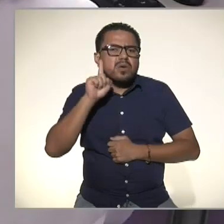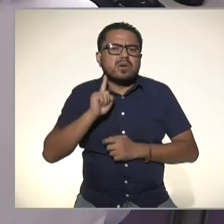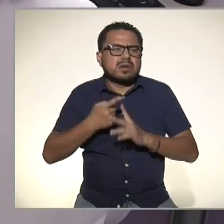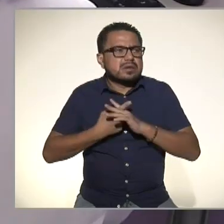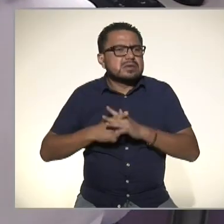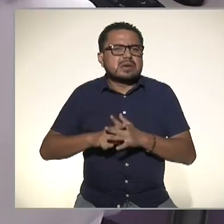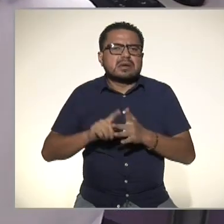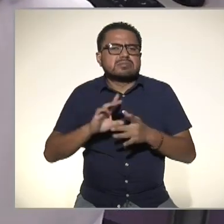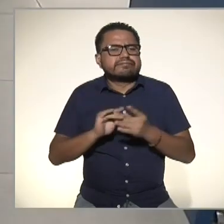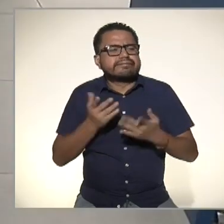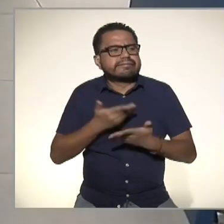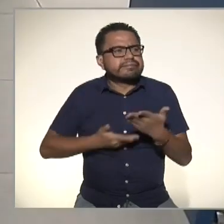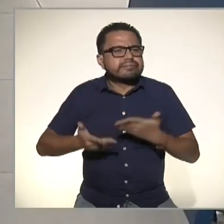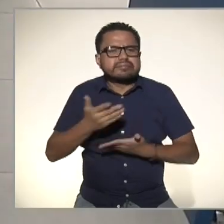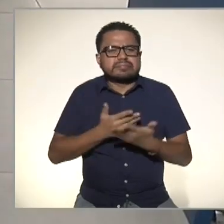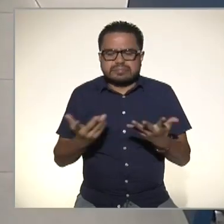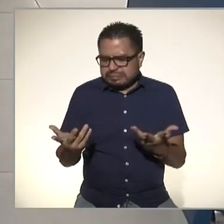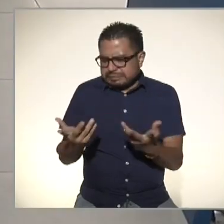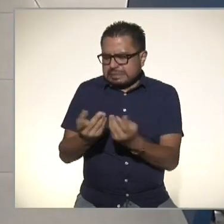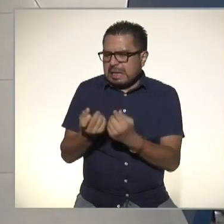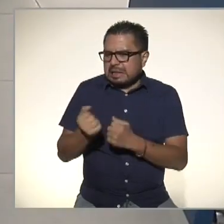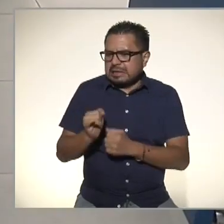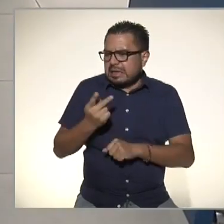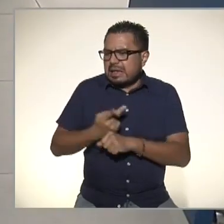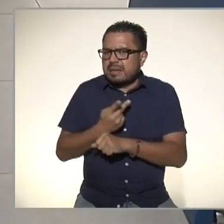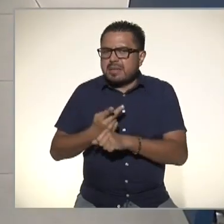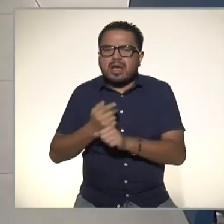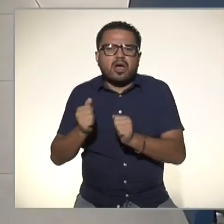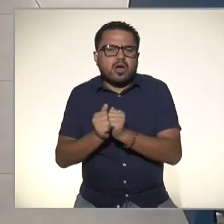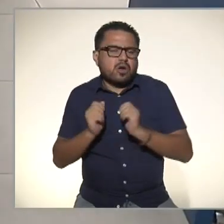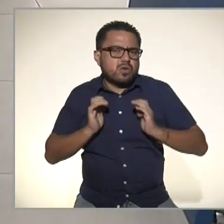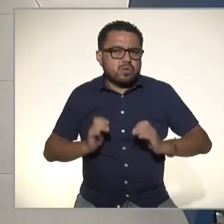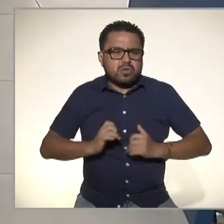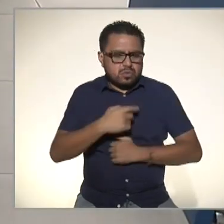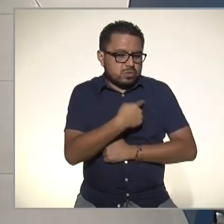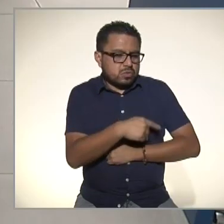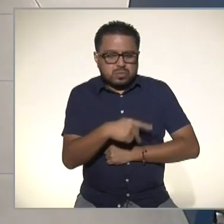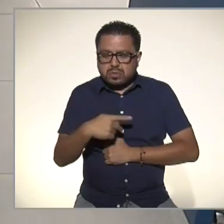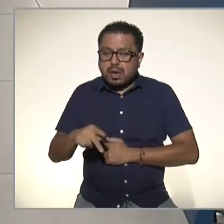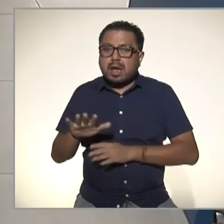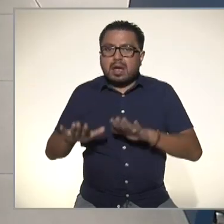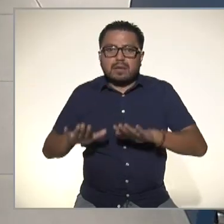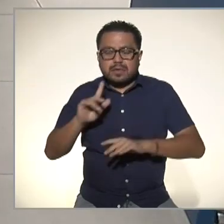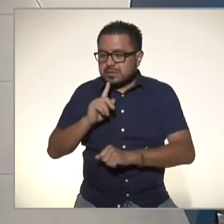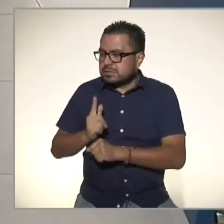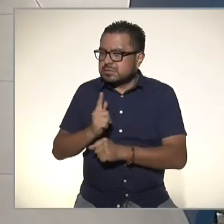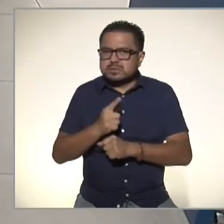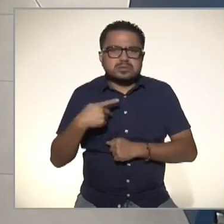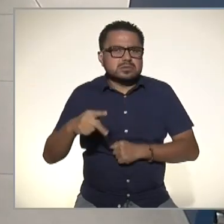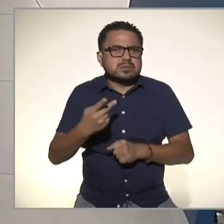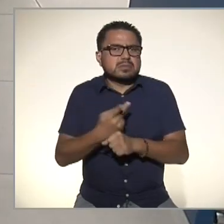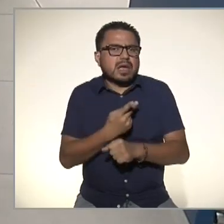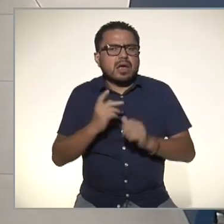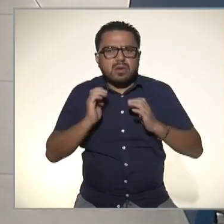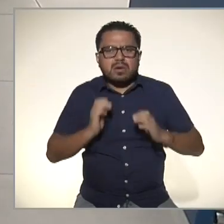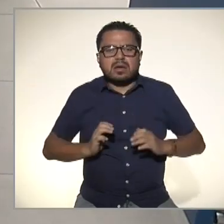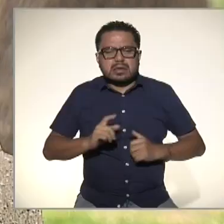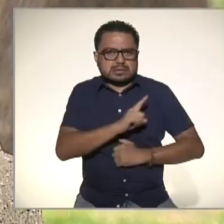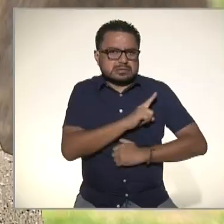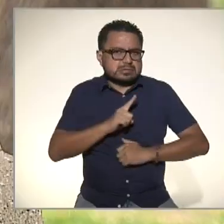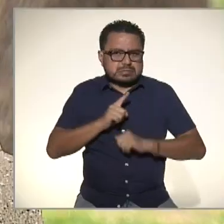hablar entre sí de qué es lo que va pasando con sus cuerpos, a veces se dan cuenta que lo que pasa con su cuerpo se tiene que